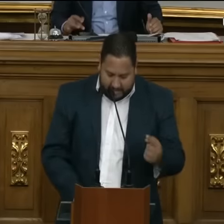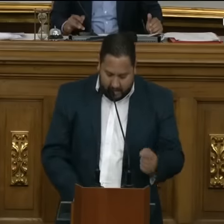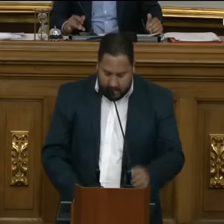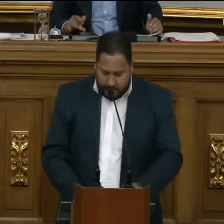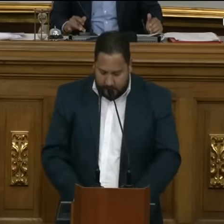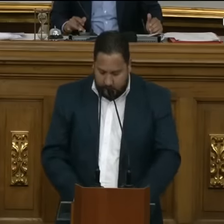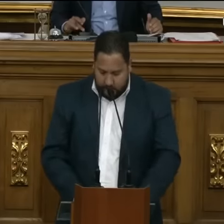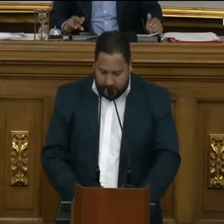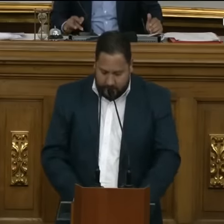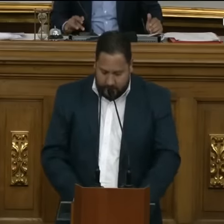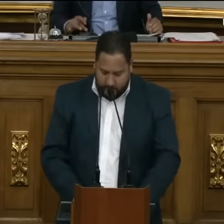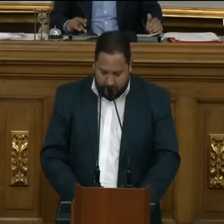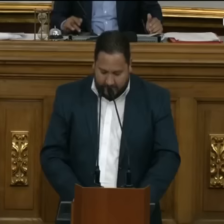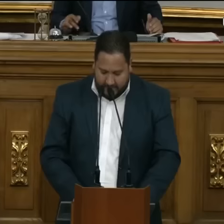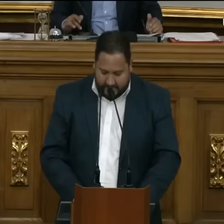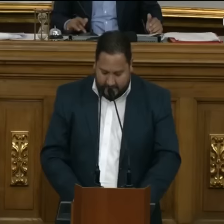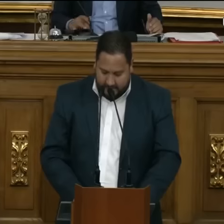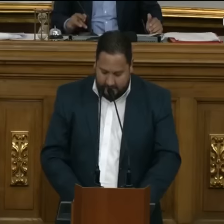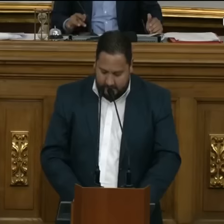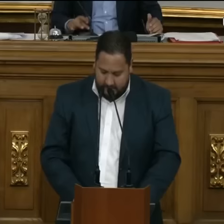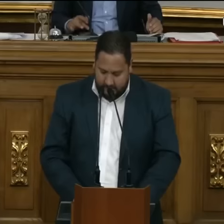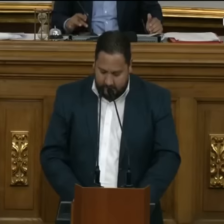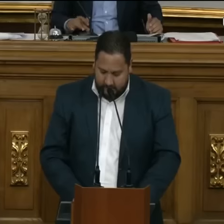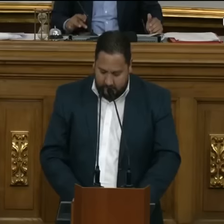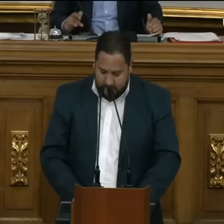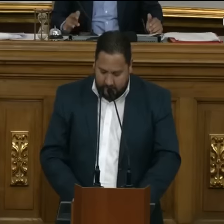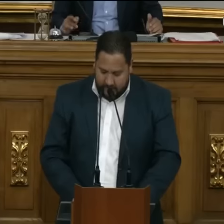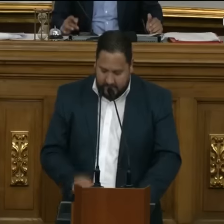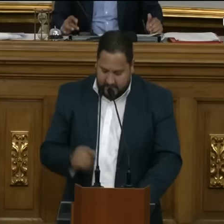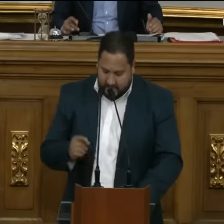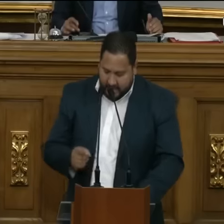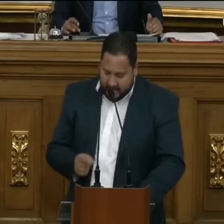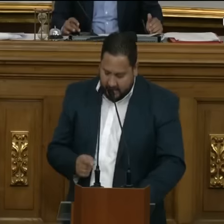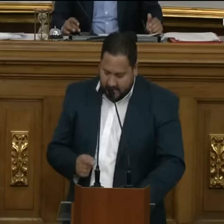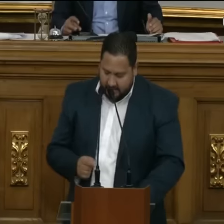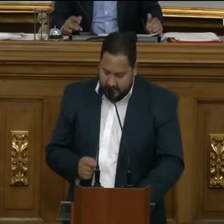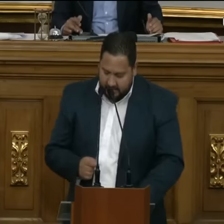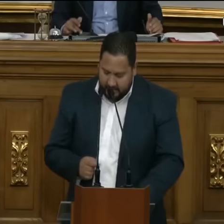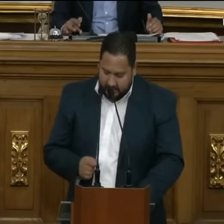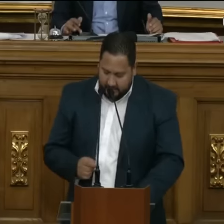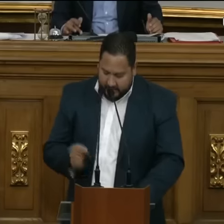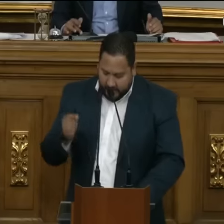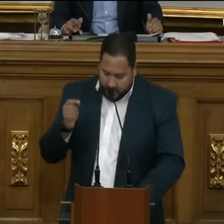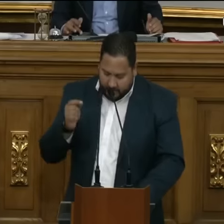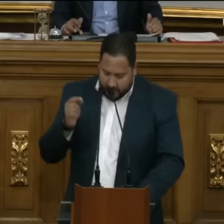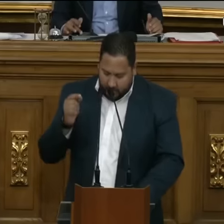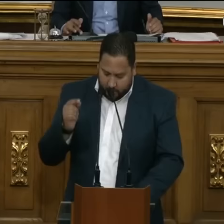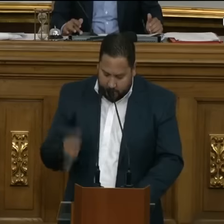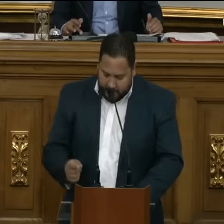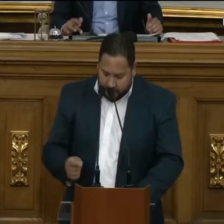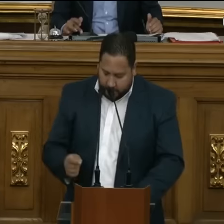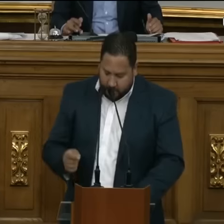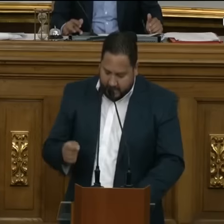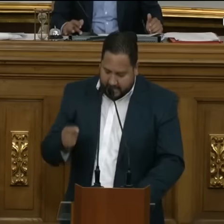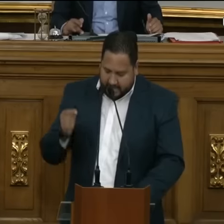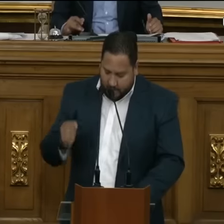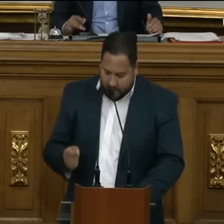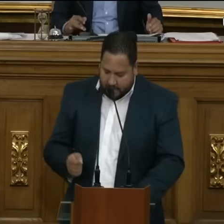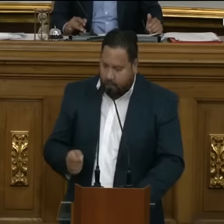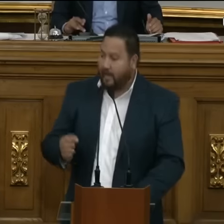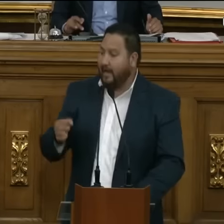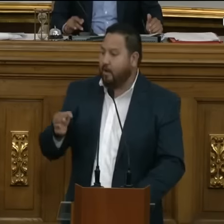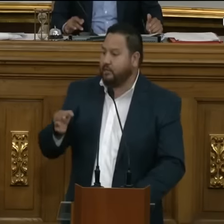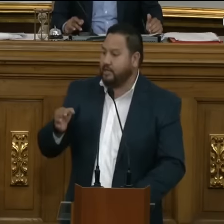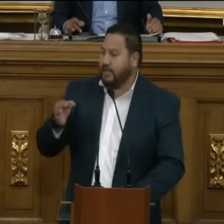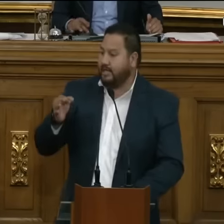Bolívar escribe sobre Urdaneta e indica, digno de reconocimiento y acreedor